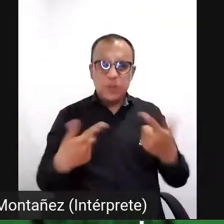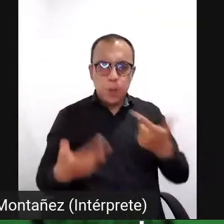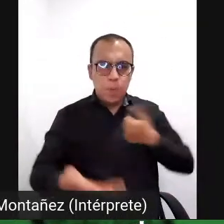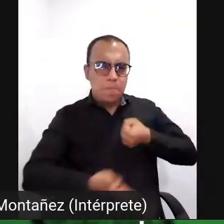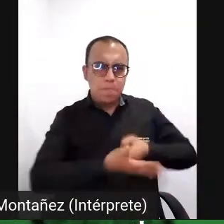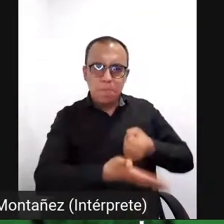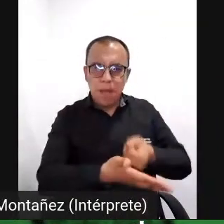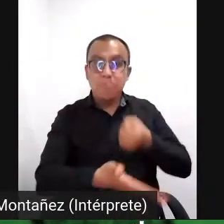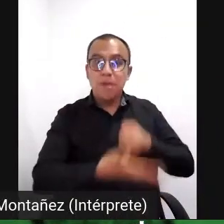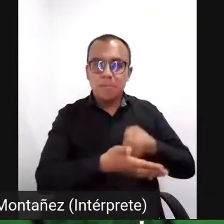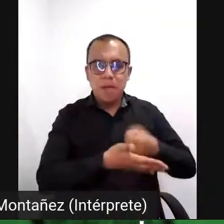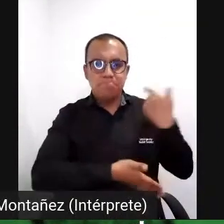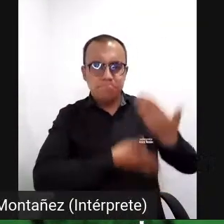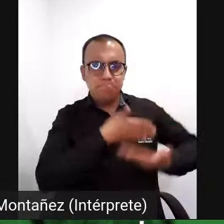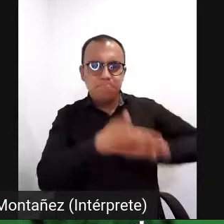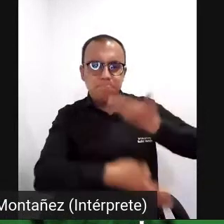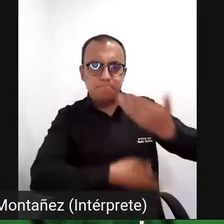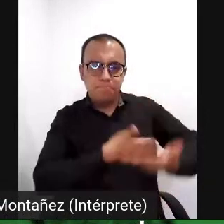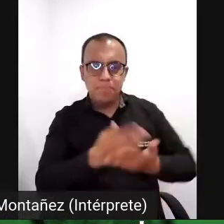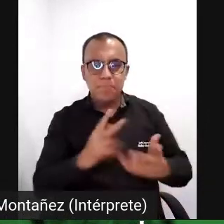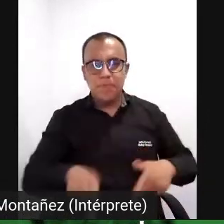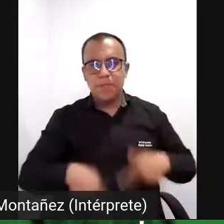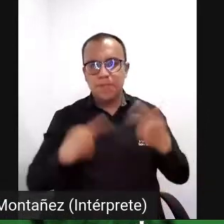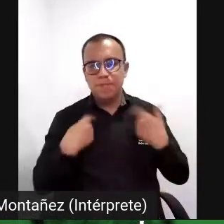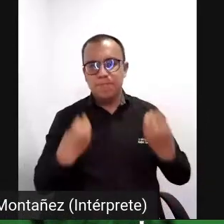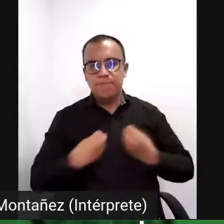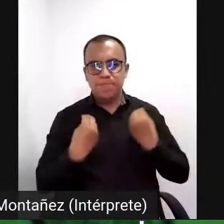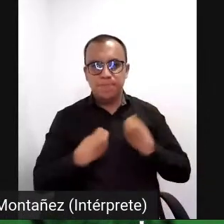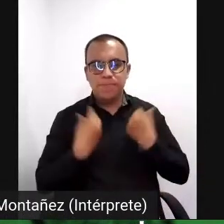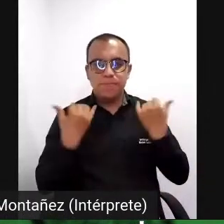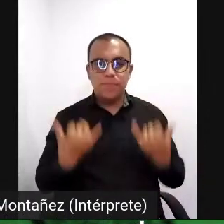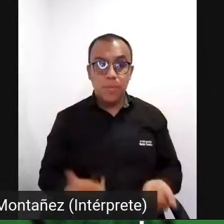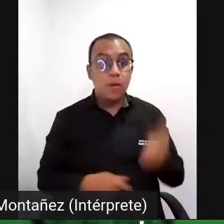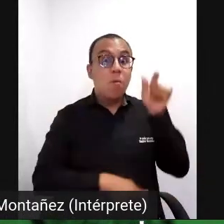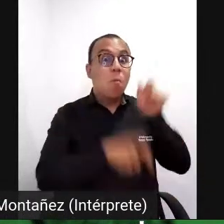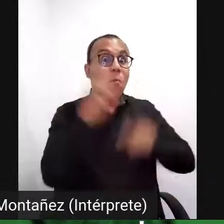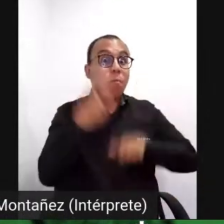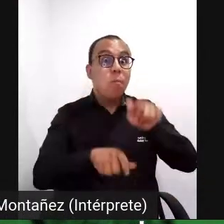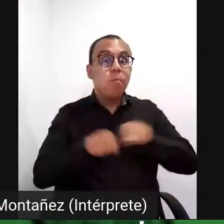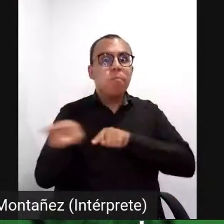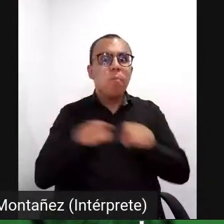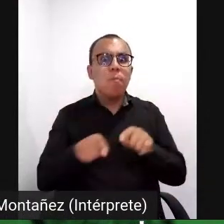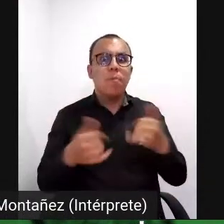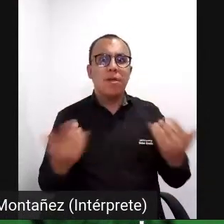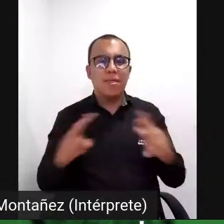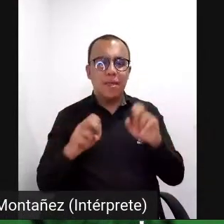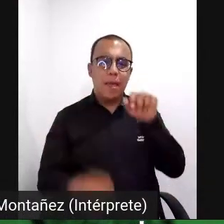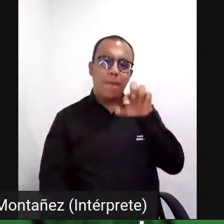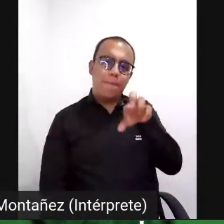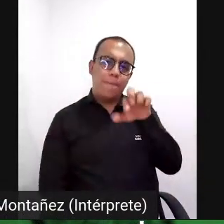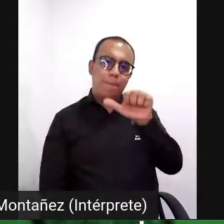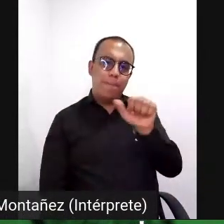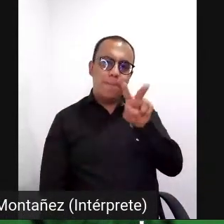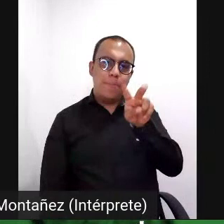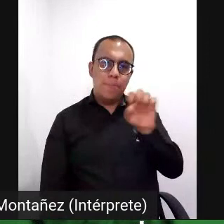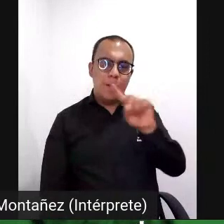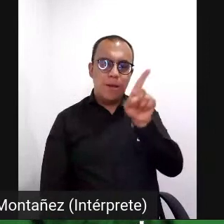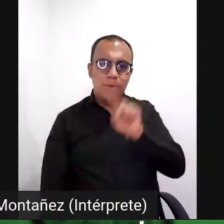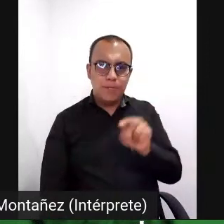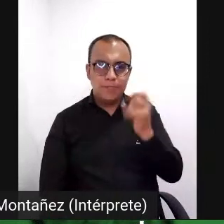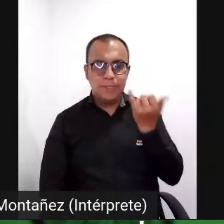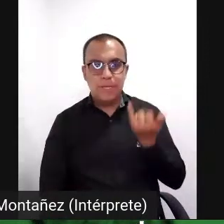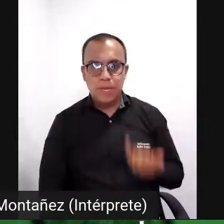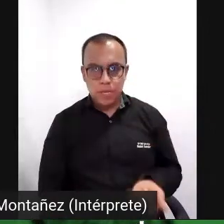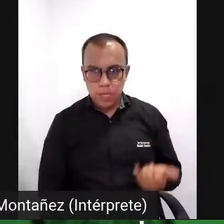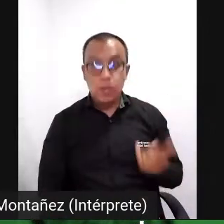estos animalitos de vivir cerca de nosotros. Hay gente, por ejemplo, que dice que las pavas estuvieron pues